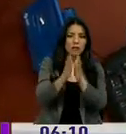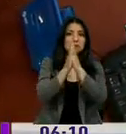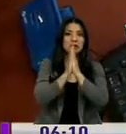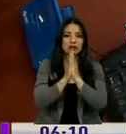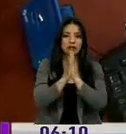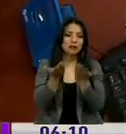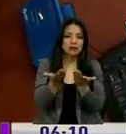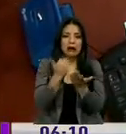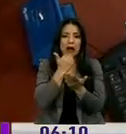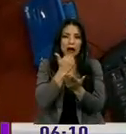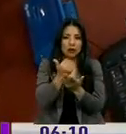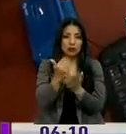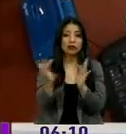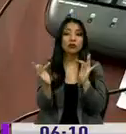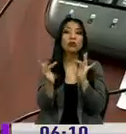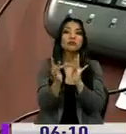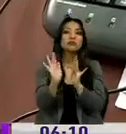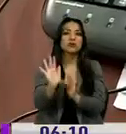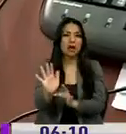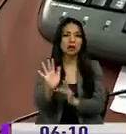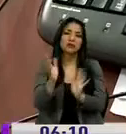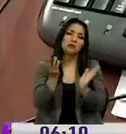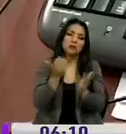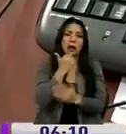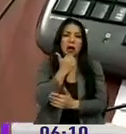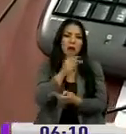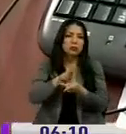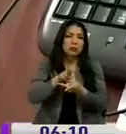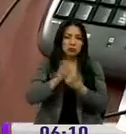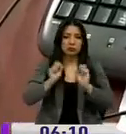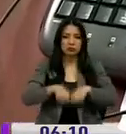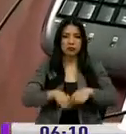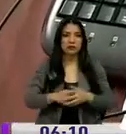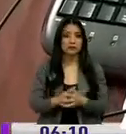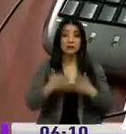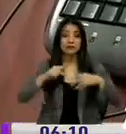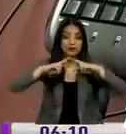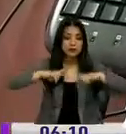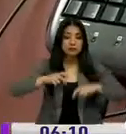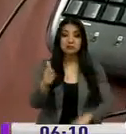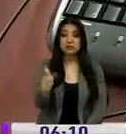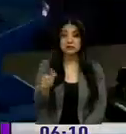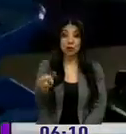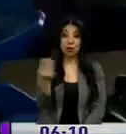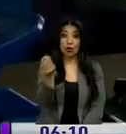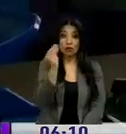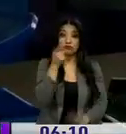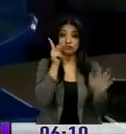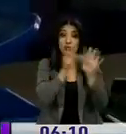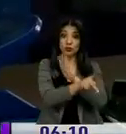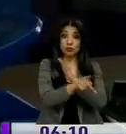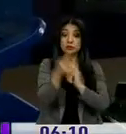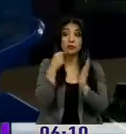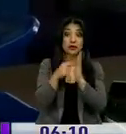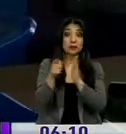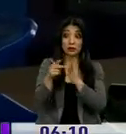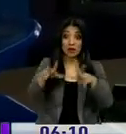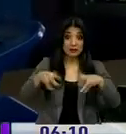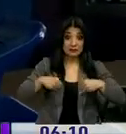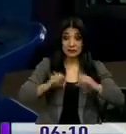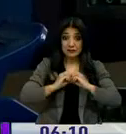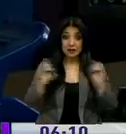contacto íntimo con las jóvenes. De acuerdo a las investigaciones y el relato de las chicas denunciantes, si no accedían a las exigencias,